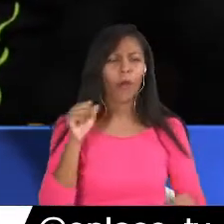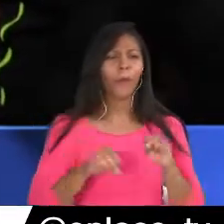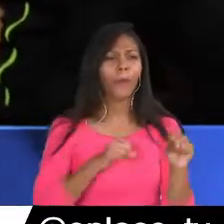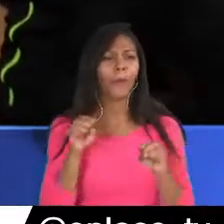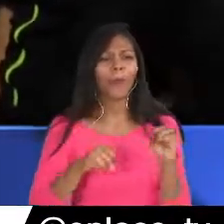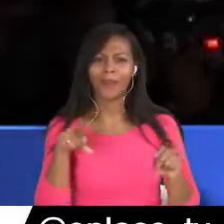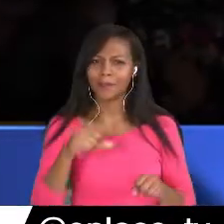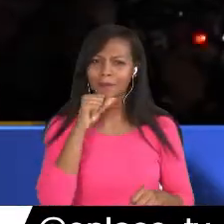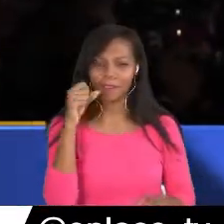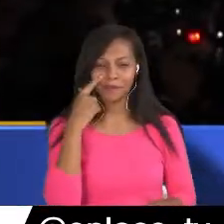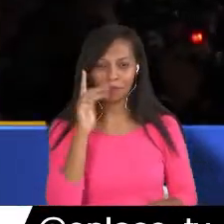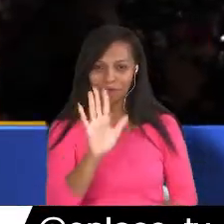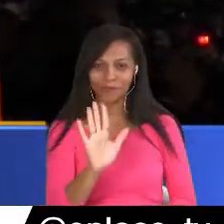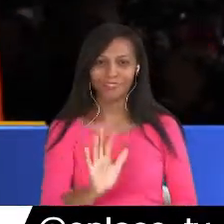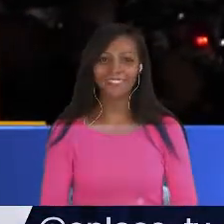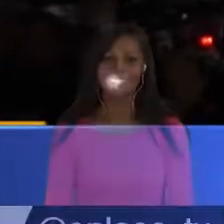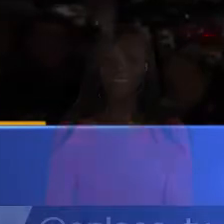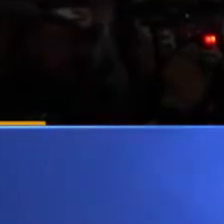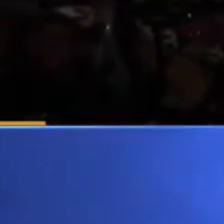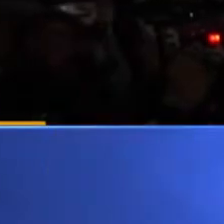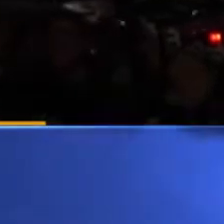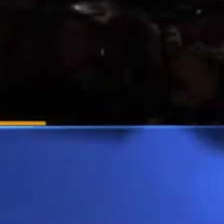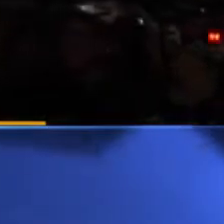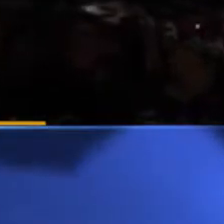región. Ya regresamos.